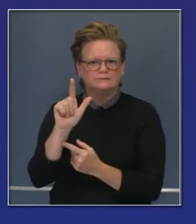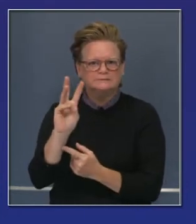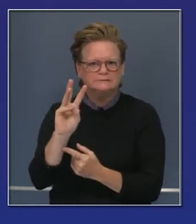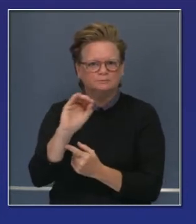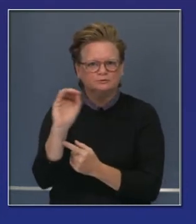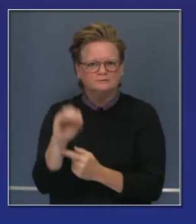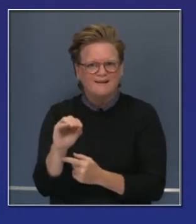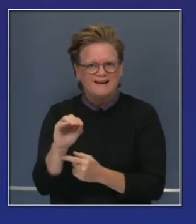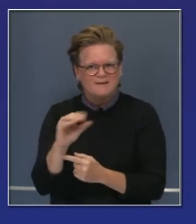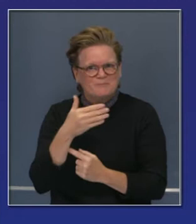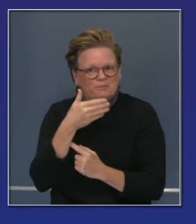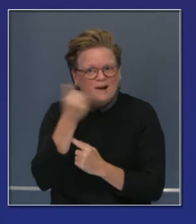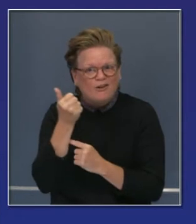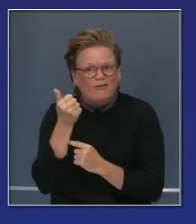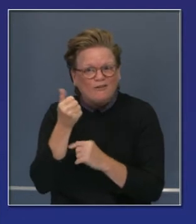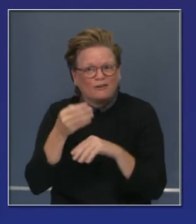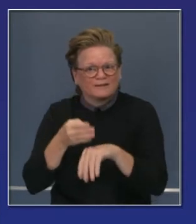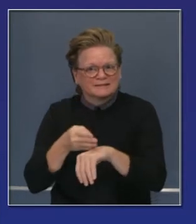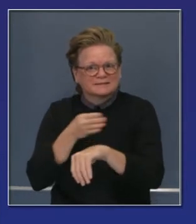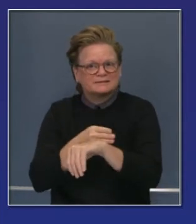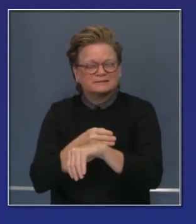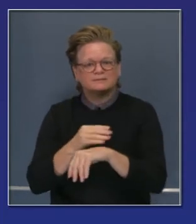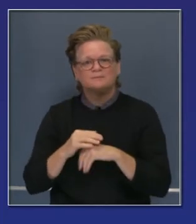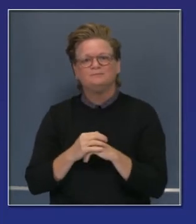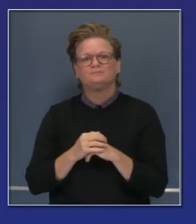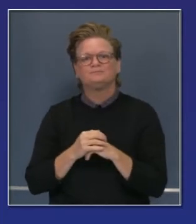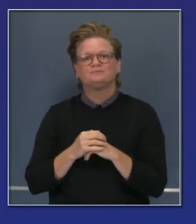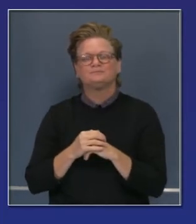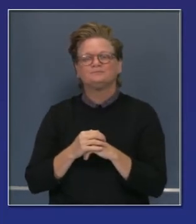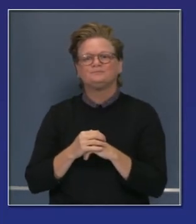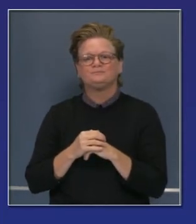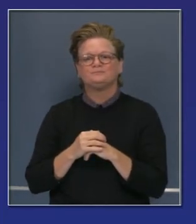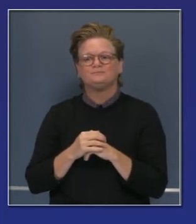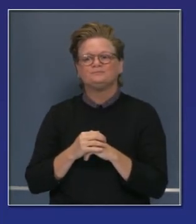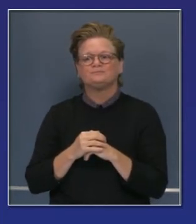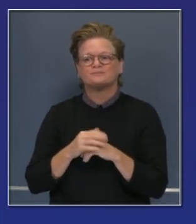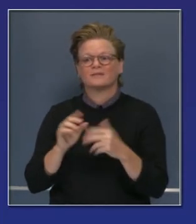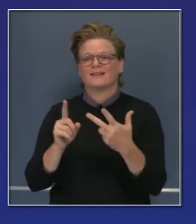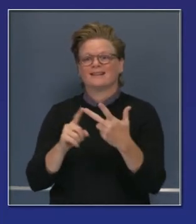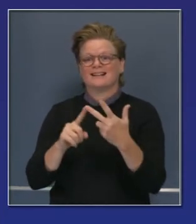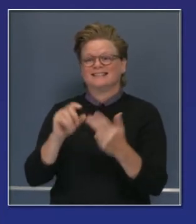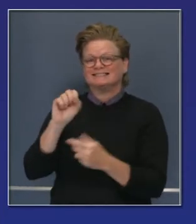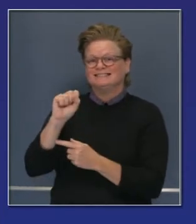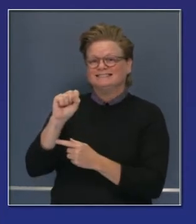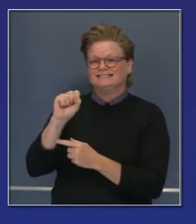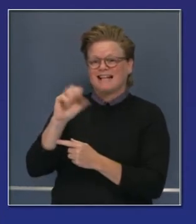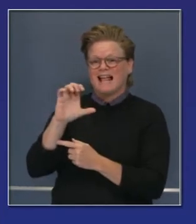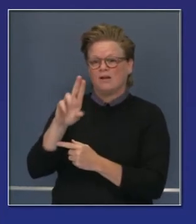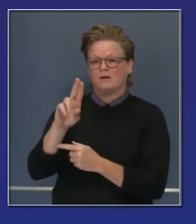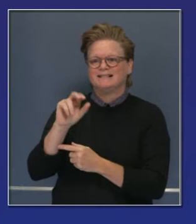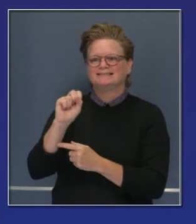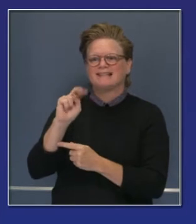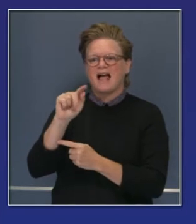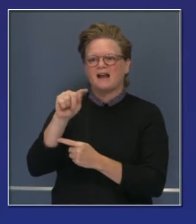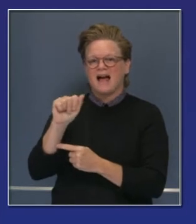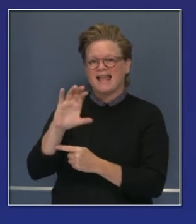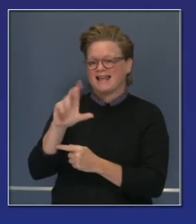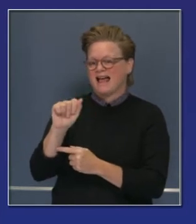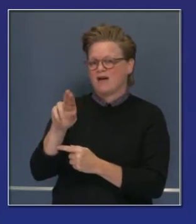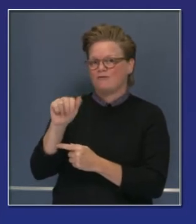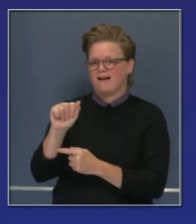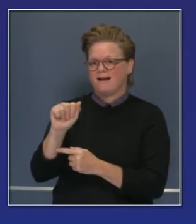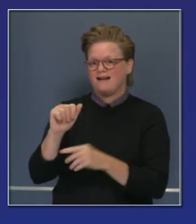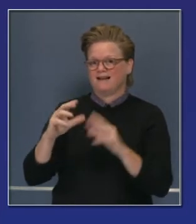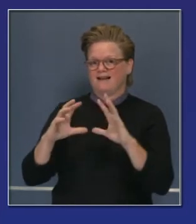ahora 26%, y 89,000 acres impactados. SCU, el área de Santa